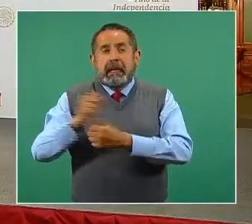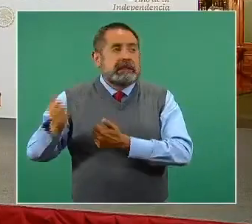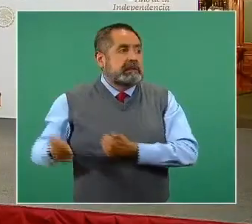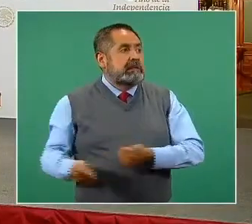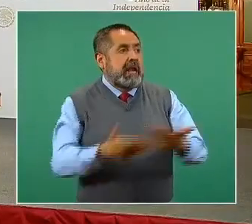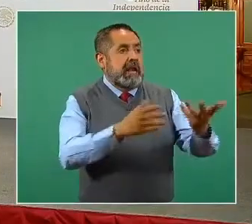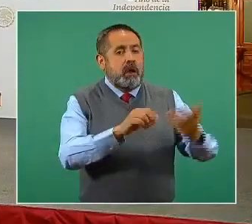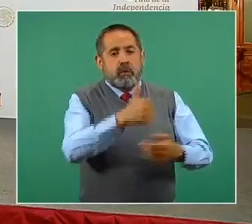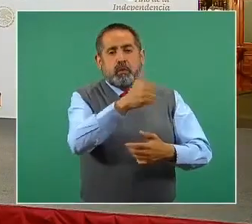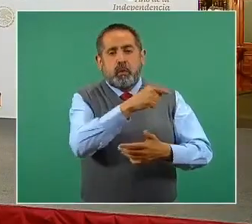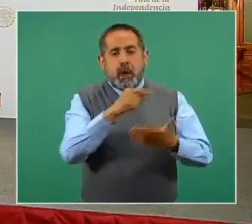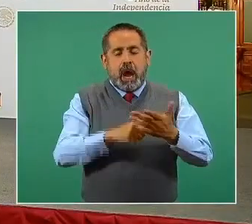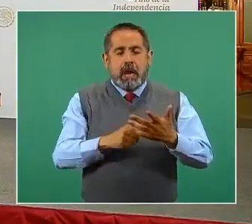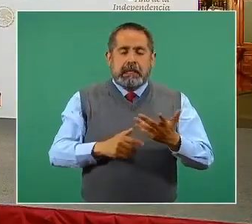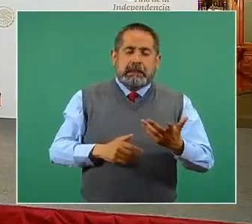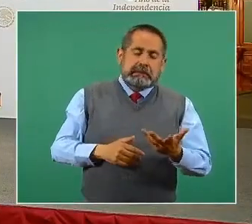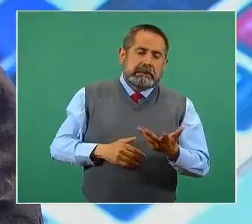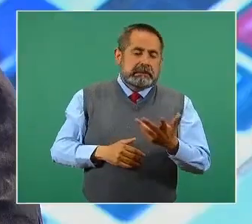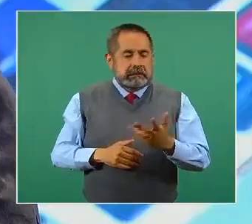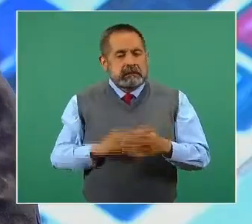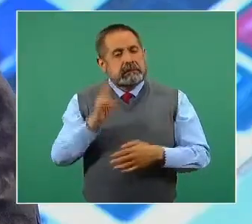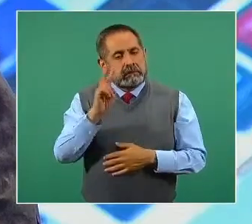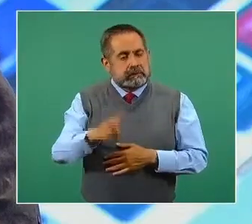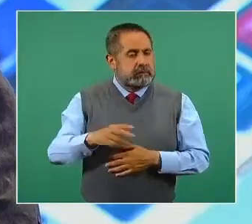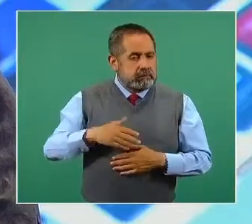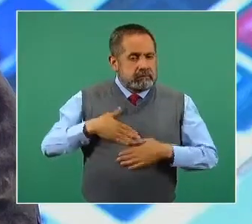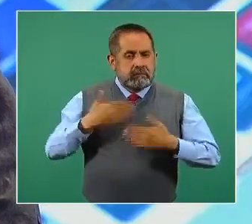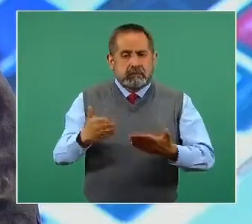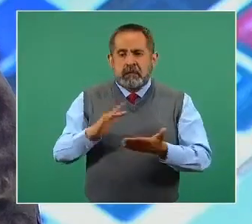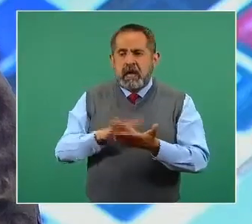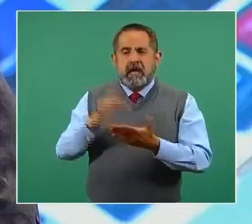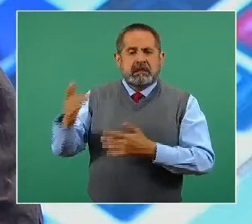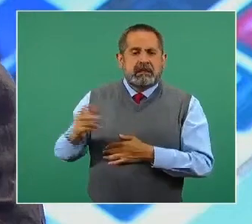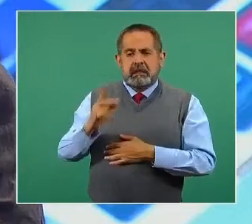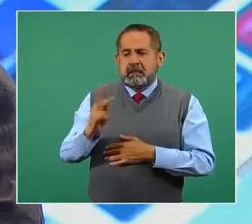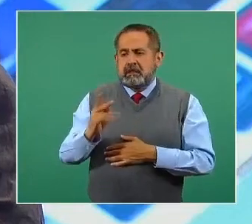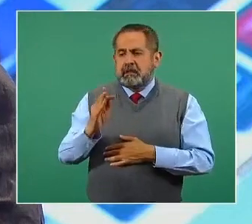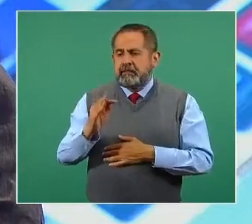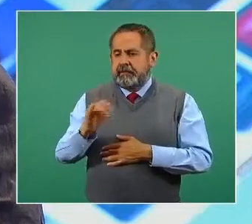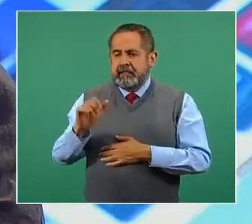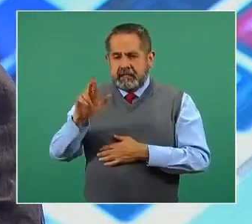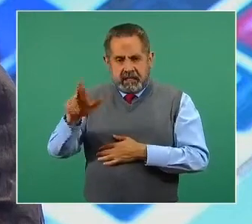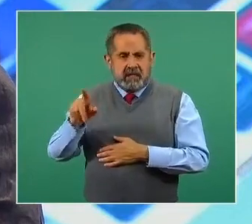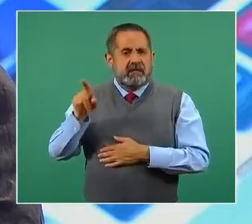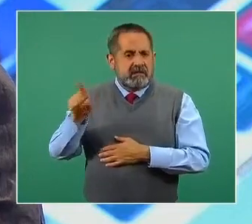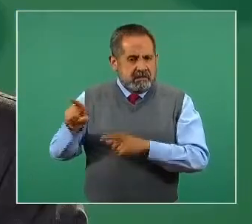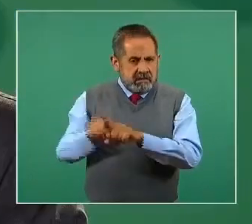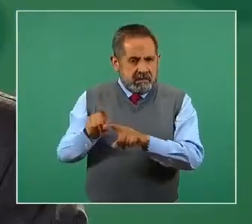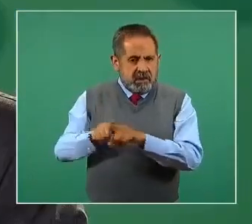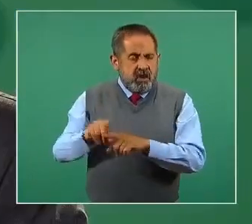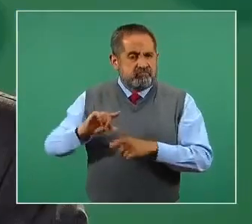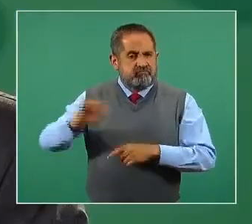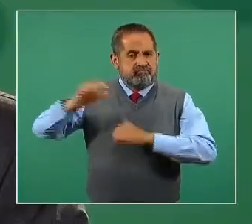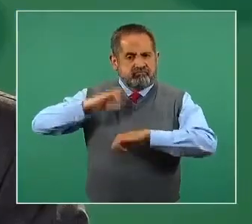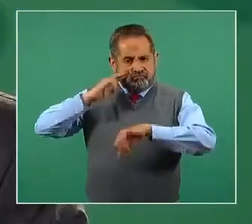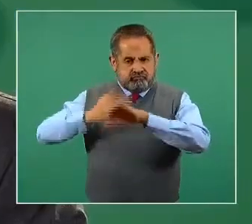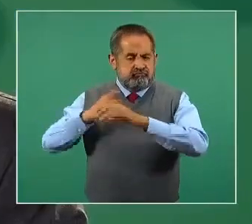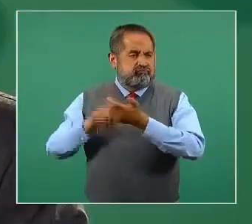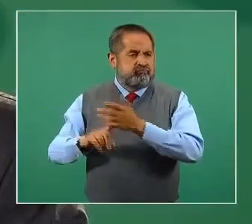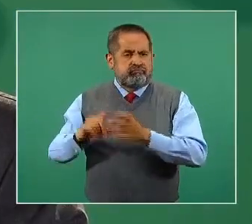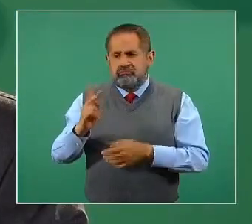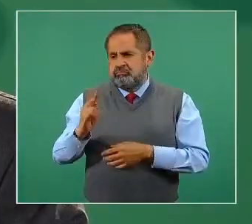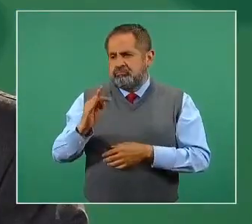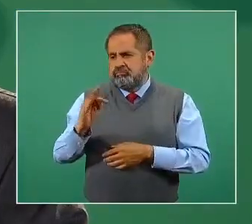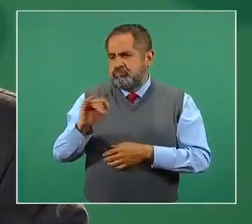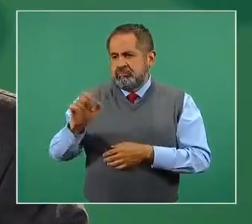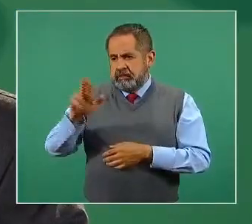Afortunadamente, y aquí quiero públicamente a nombre del gobierno agradecer a Pfizer, a las ejecutivos de